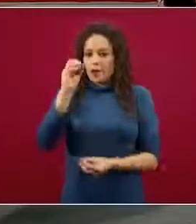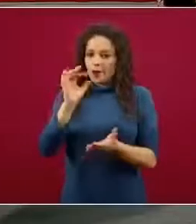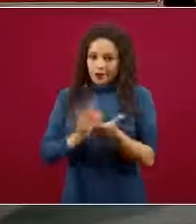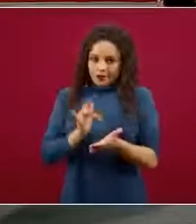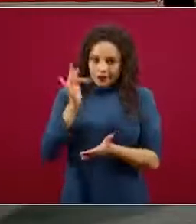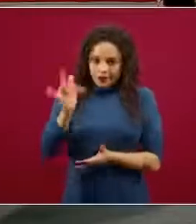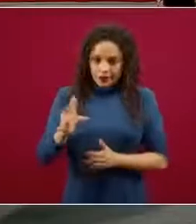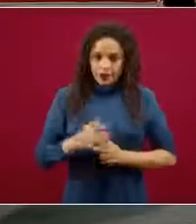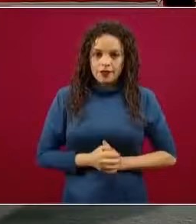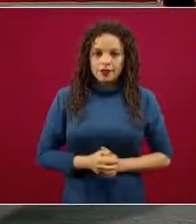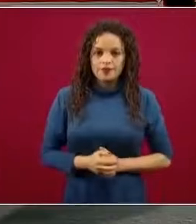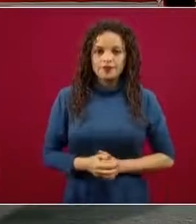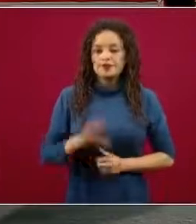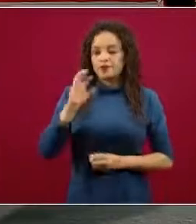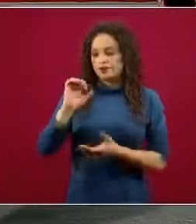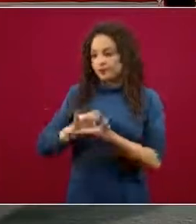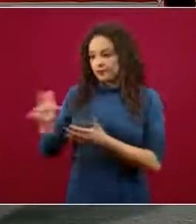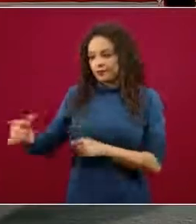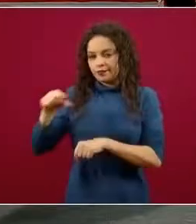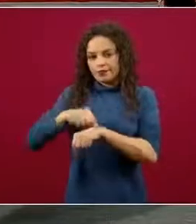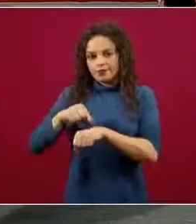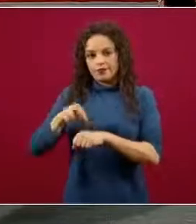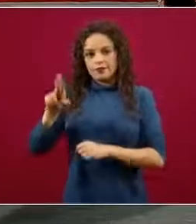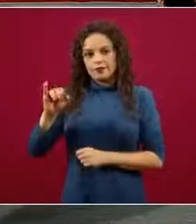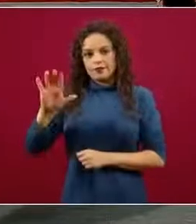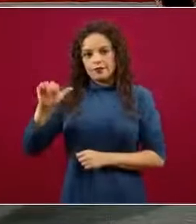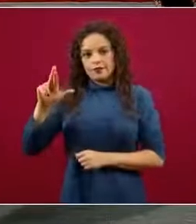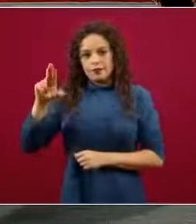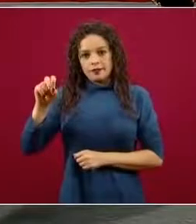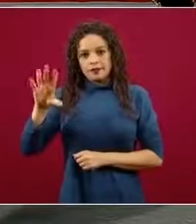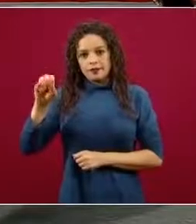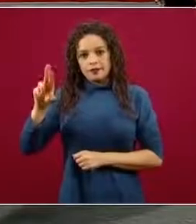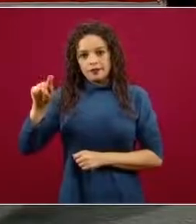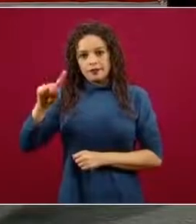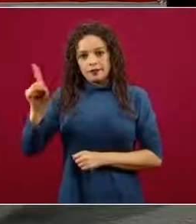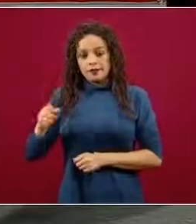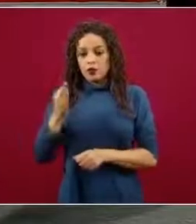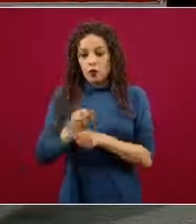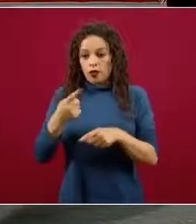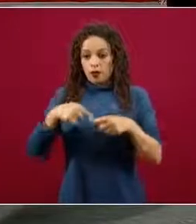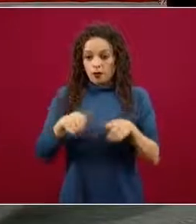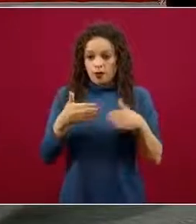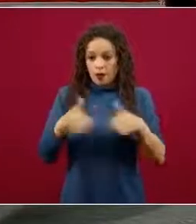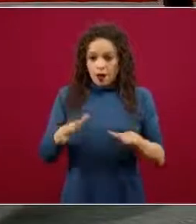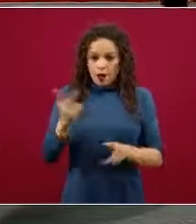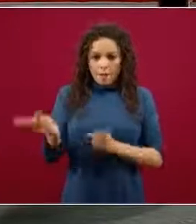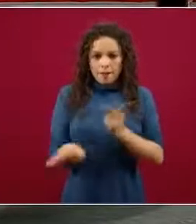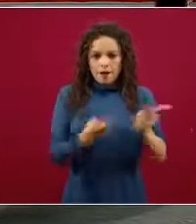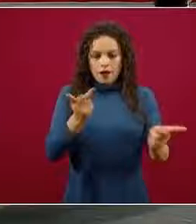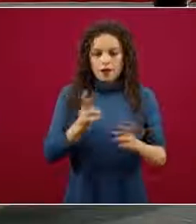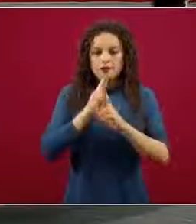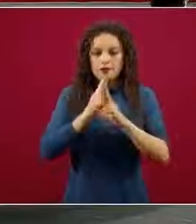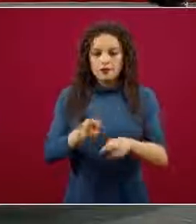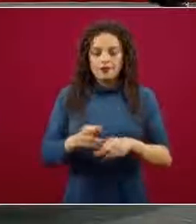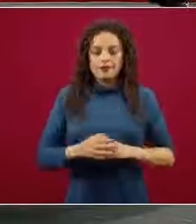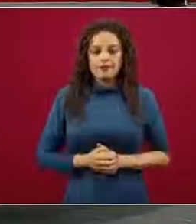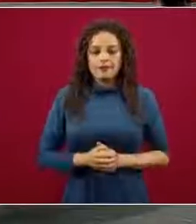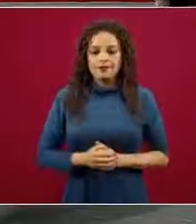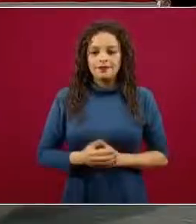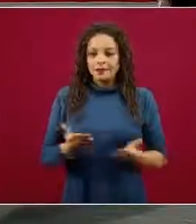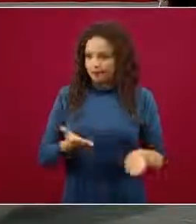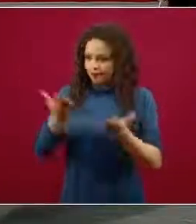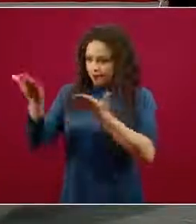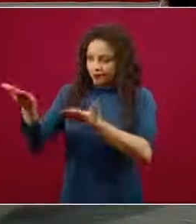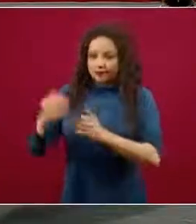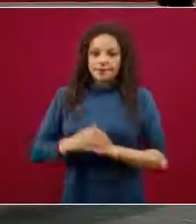Gracias, doctor Ricardo Cortés. Vamos a abrir a preguntas y adelante, por favor,